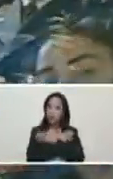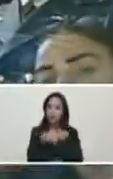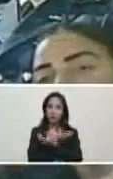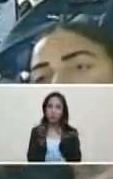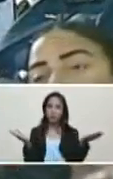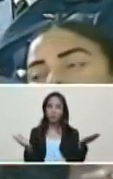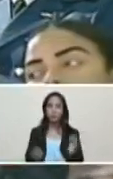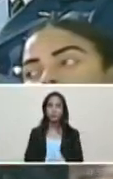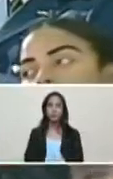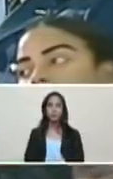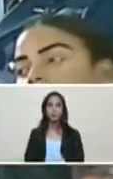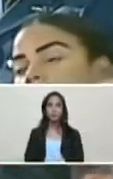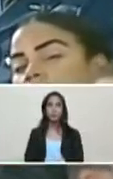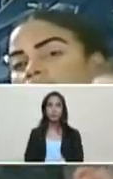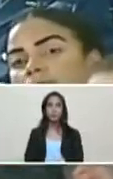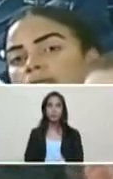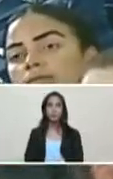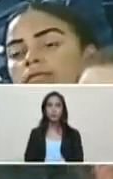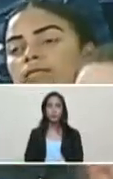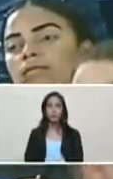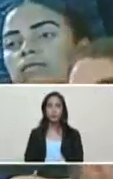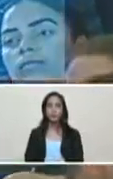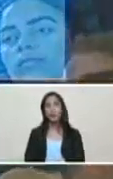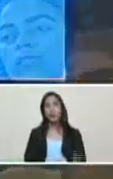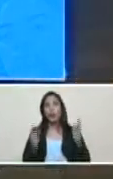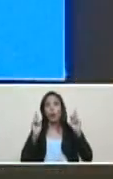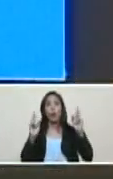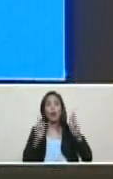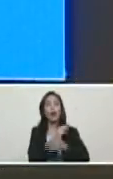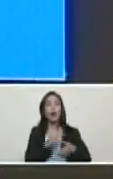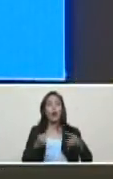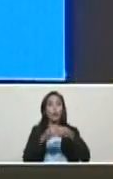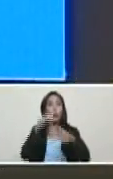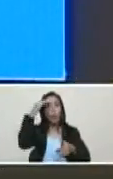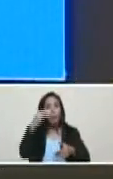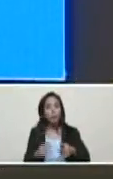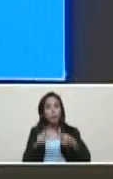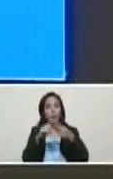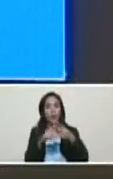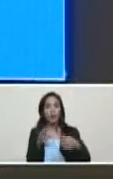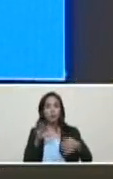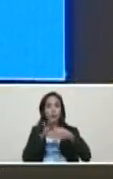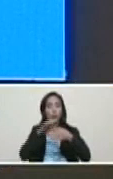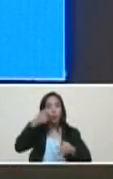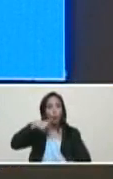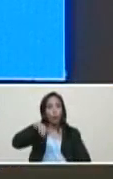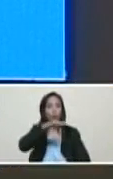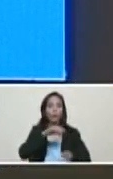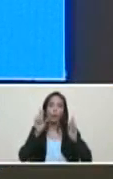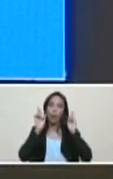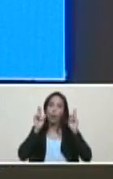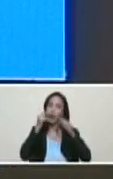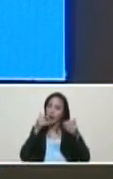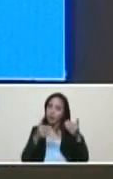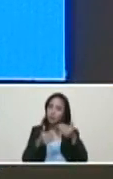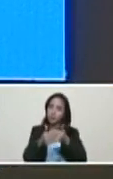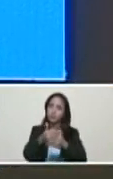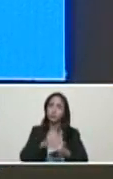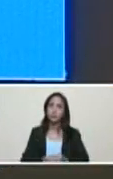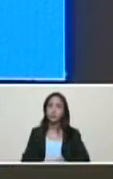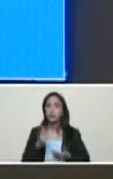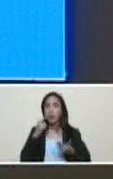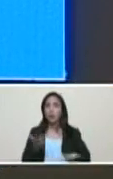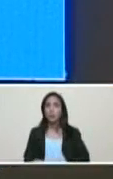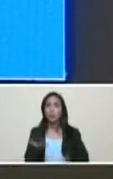también, y ojalá se constituya un esfuerzo cívico-militar, padrino, Jorge Rodríguez